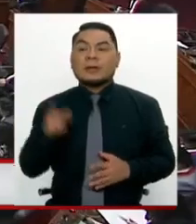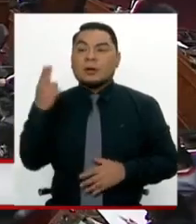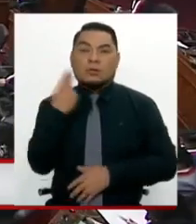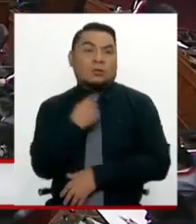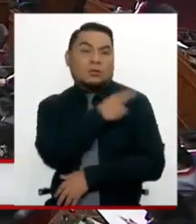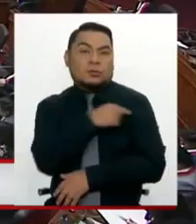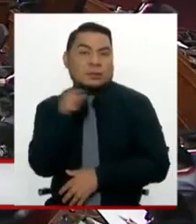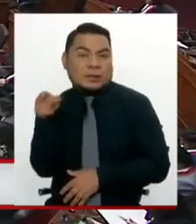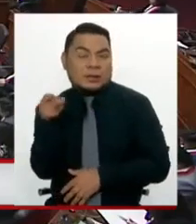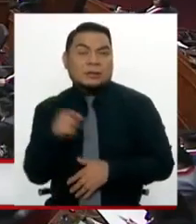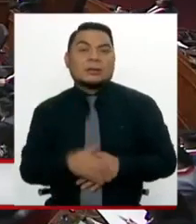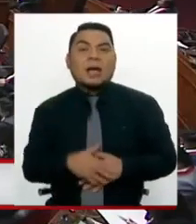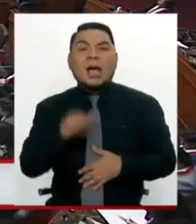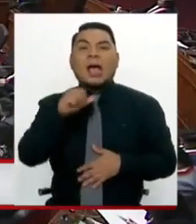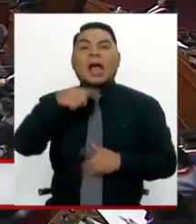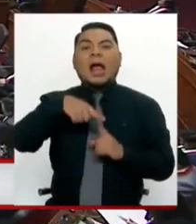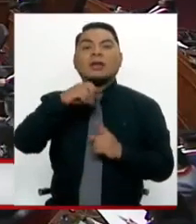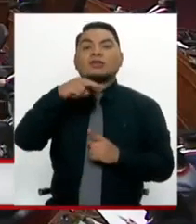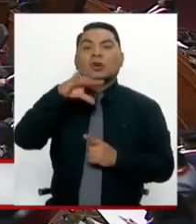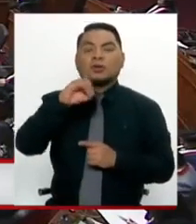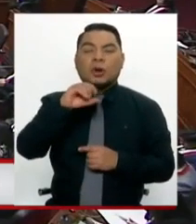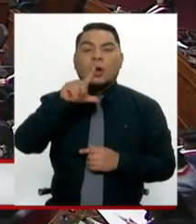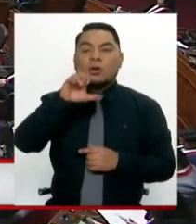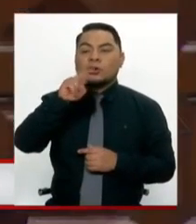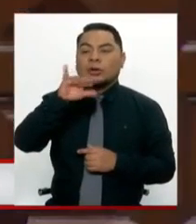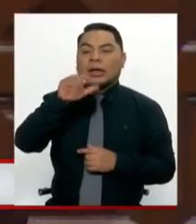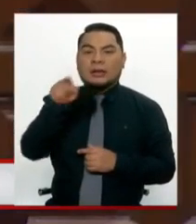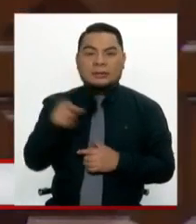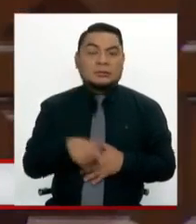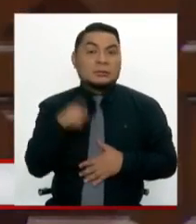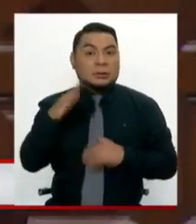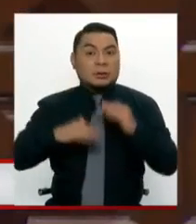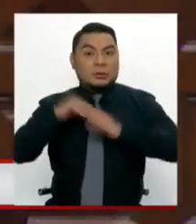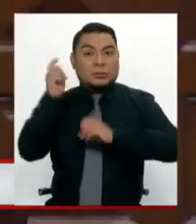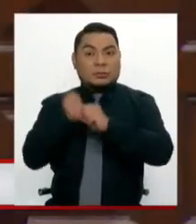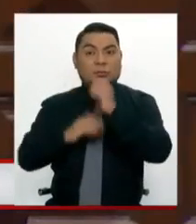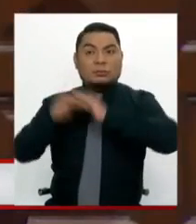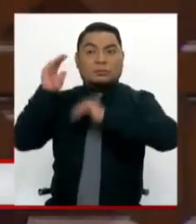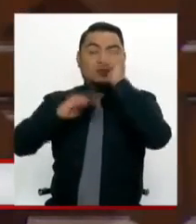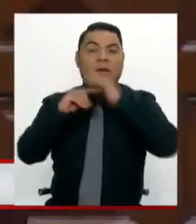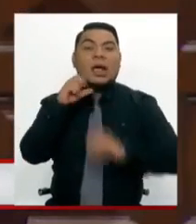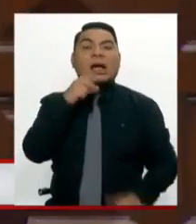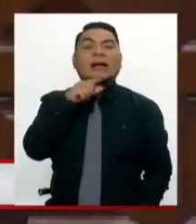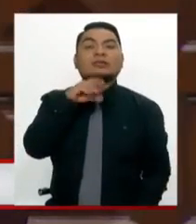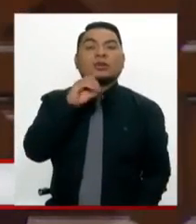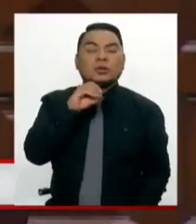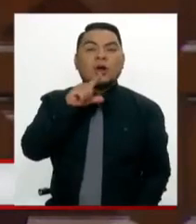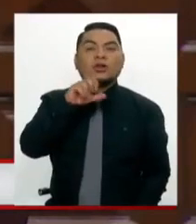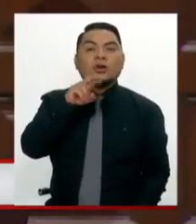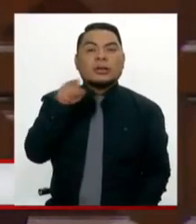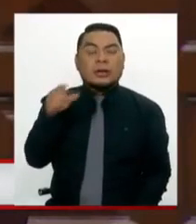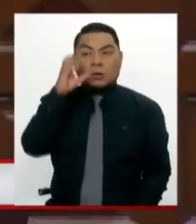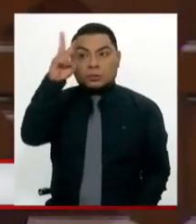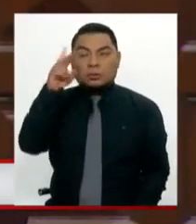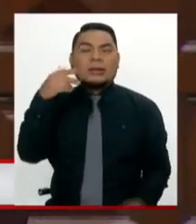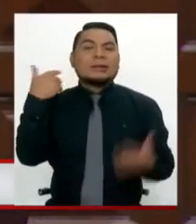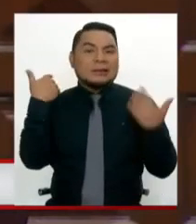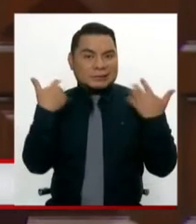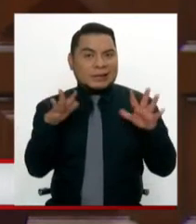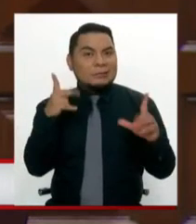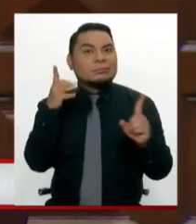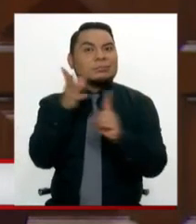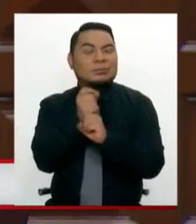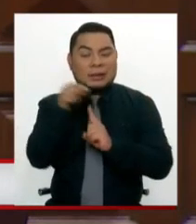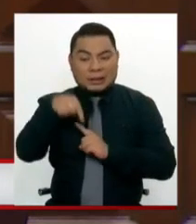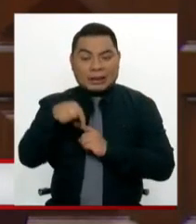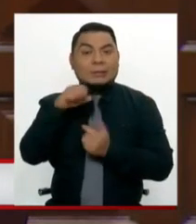Hospital Antonio Lorena. La construcción del Hospital Antonio Lorena del Cusco es una realidad. En